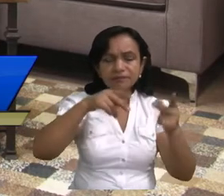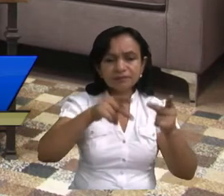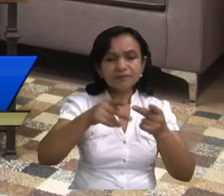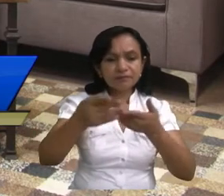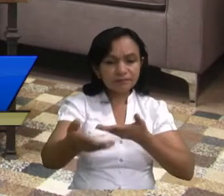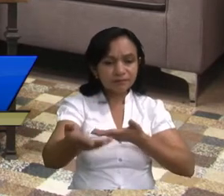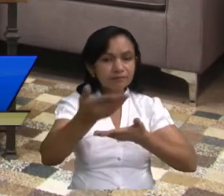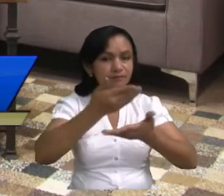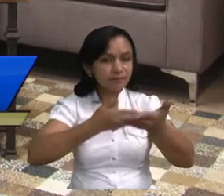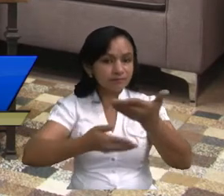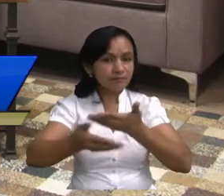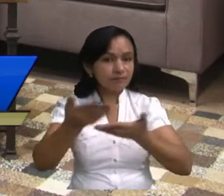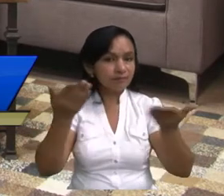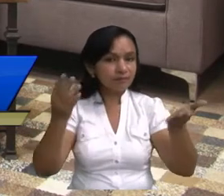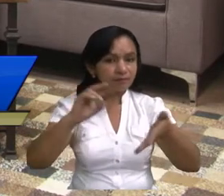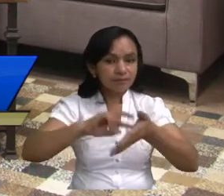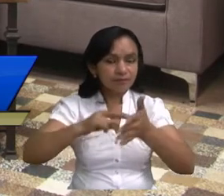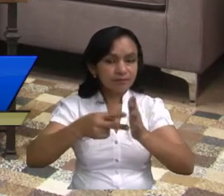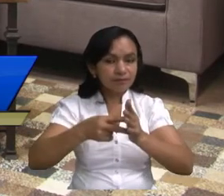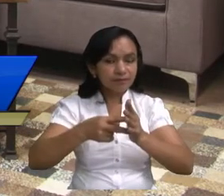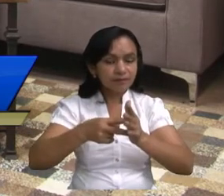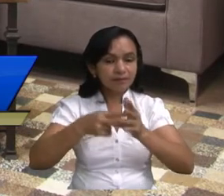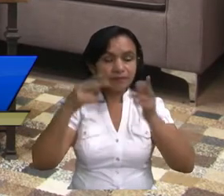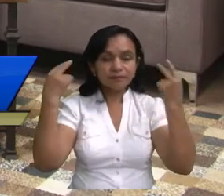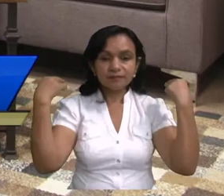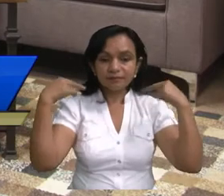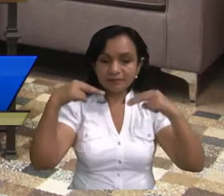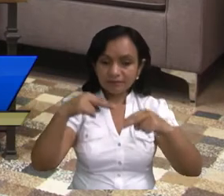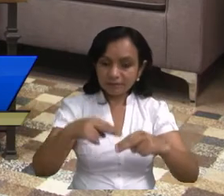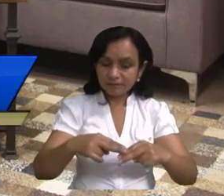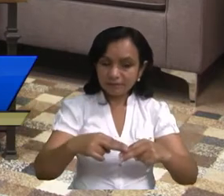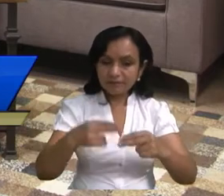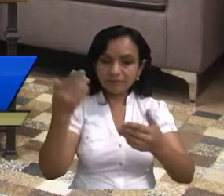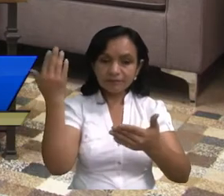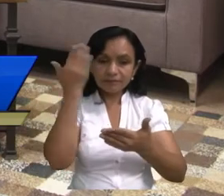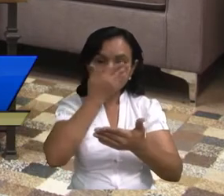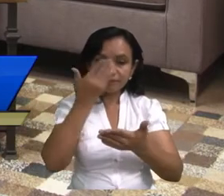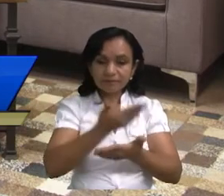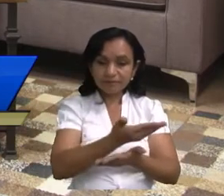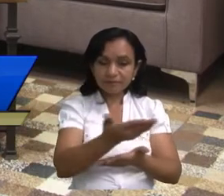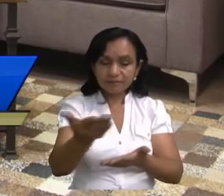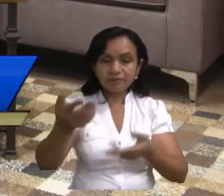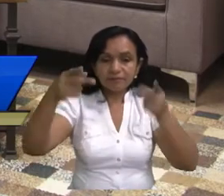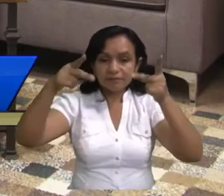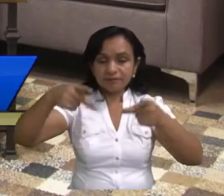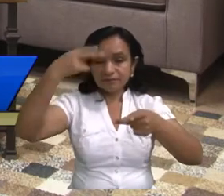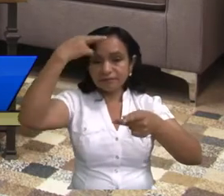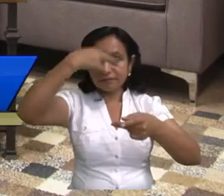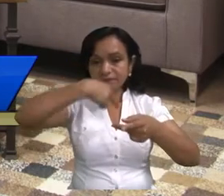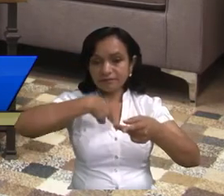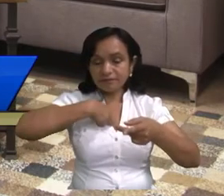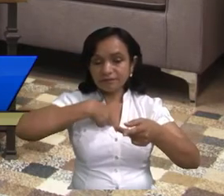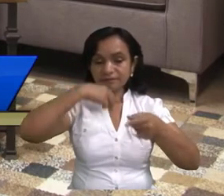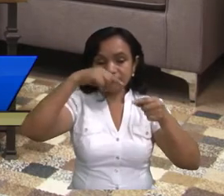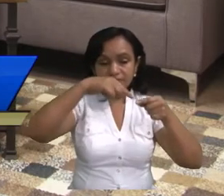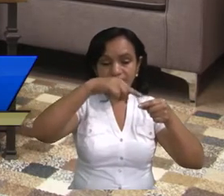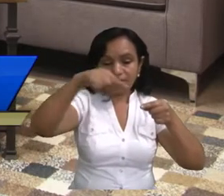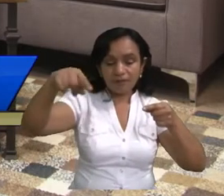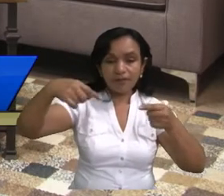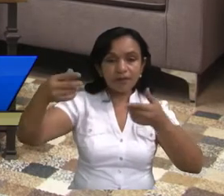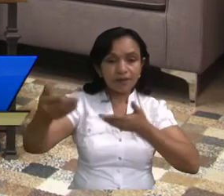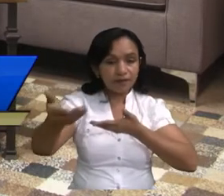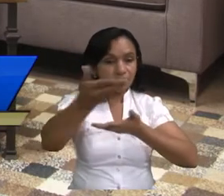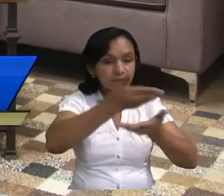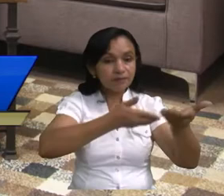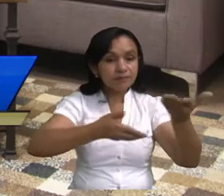compartido. O sea, el poder compartido entre los profesores, los estudiantes, las autoridades, con todos los